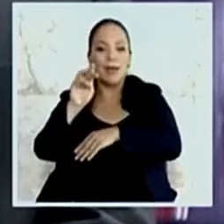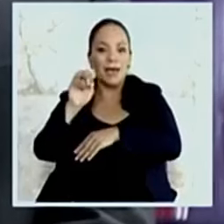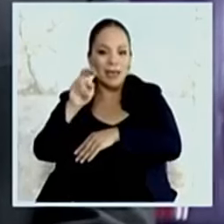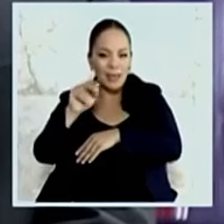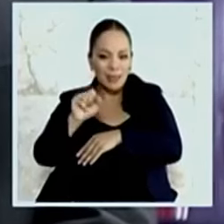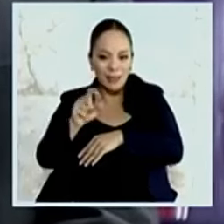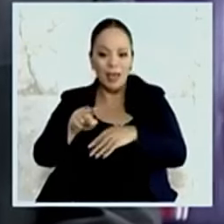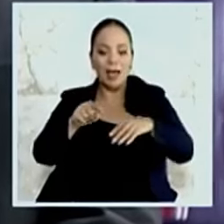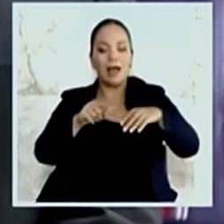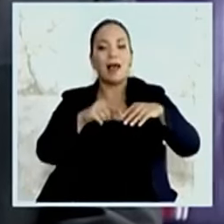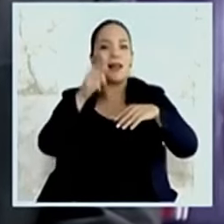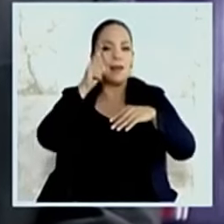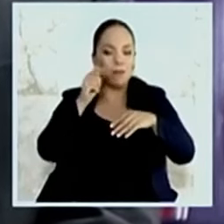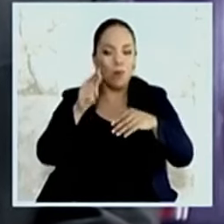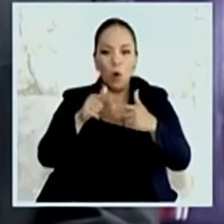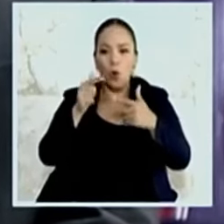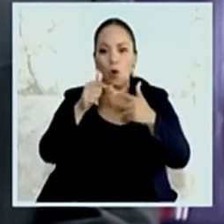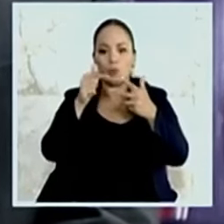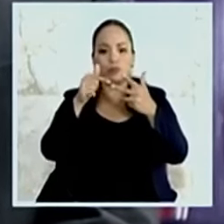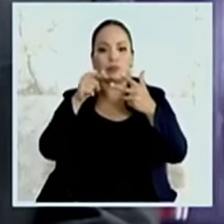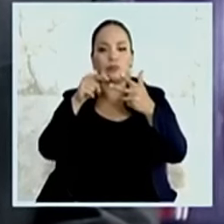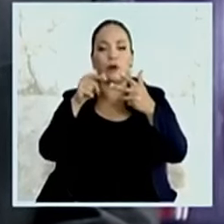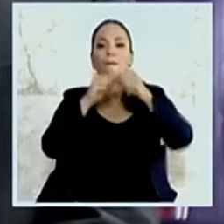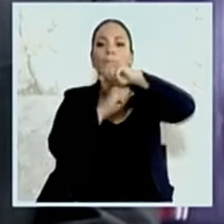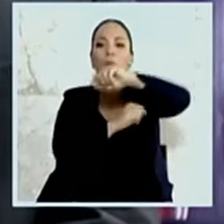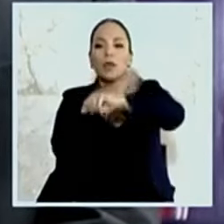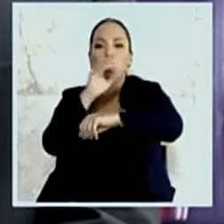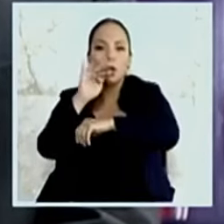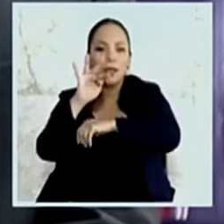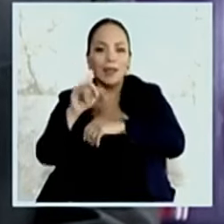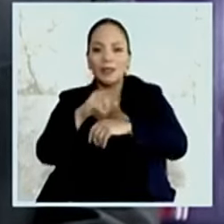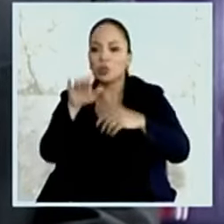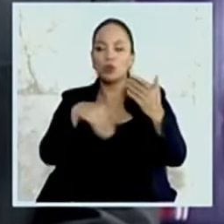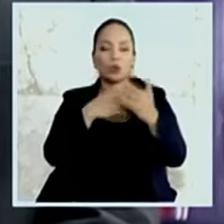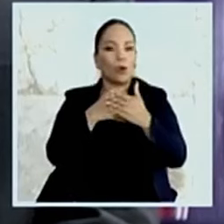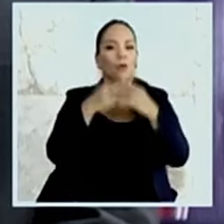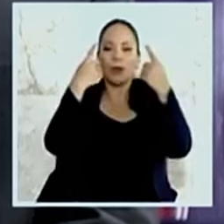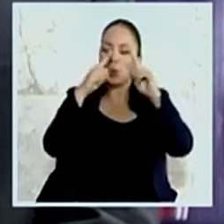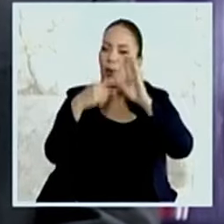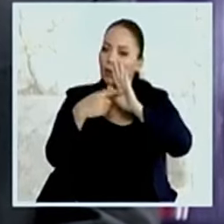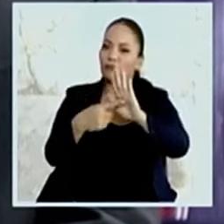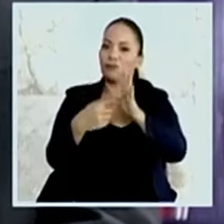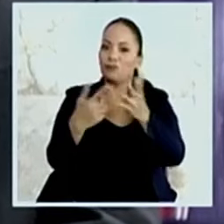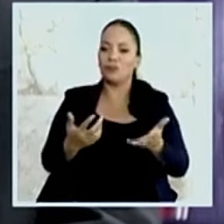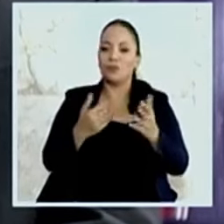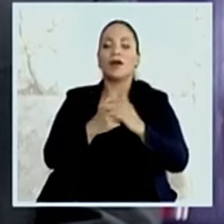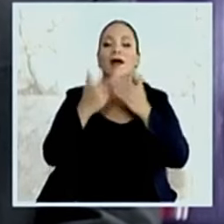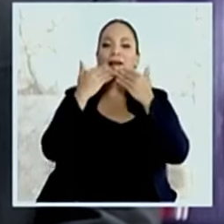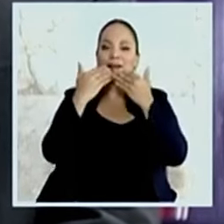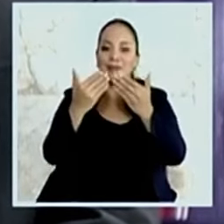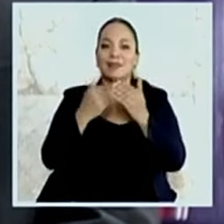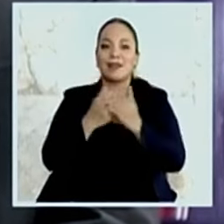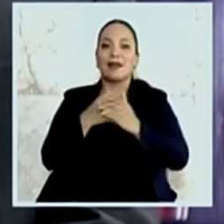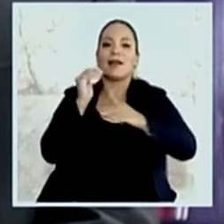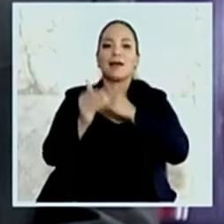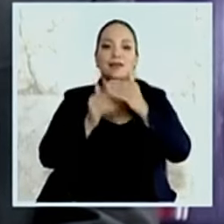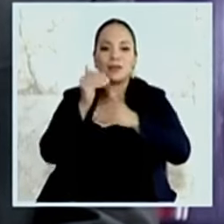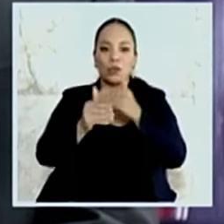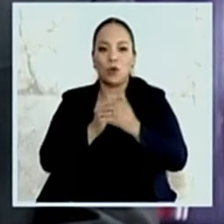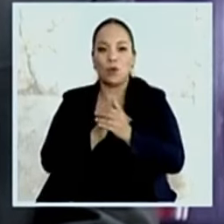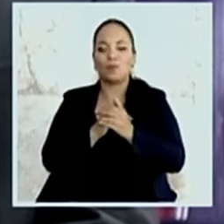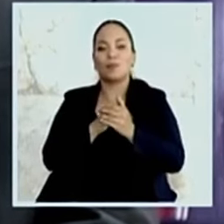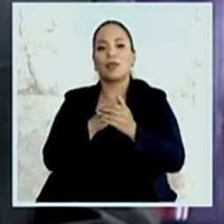Nicoya, los compañeros de allá del sur, Puerto Cortés, Jiménez, Limón, también van a tener